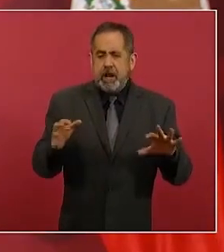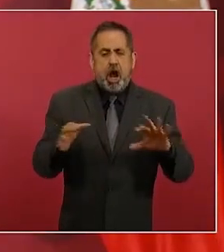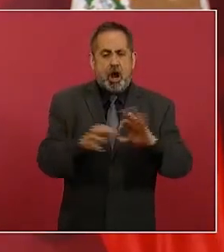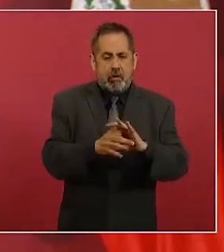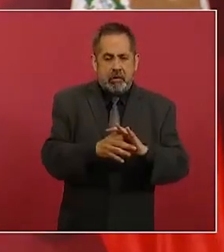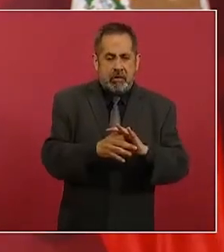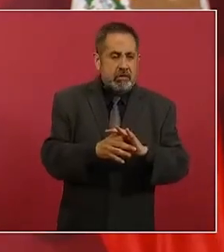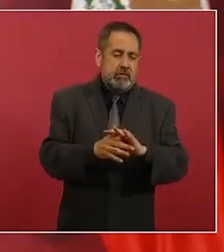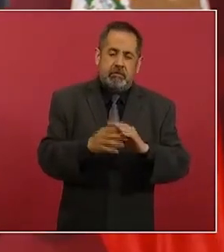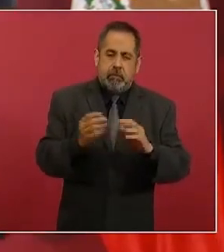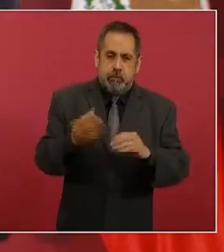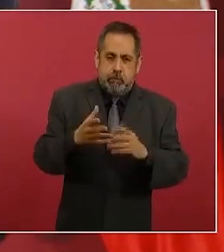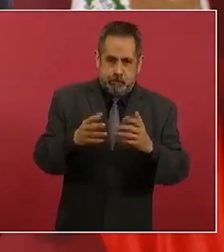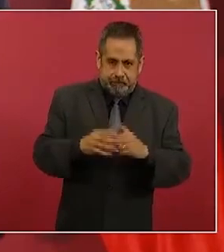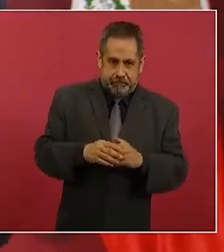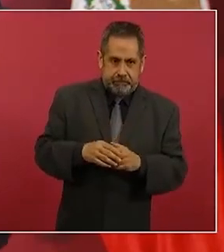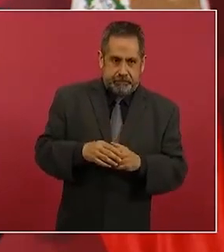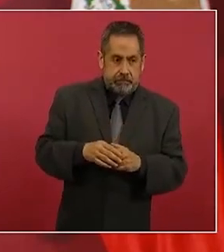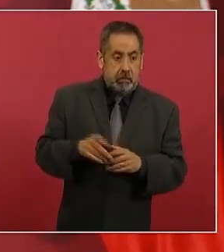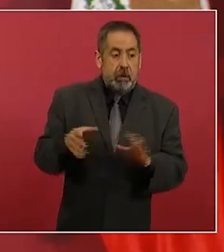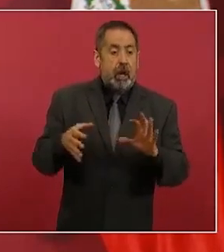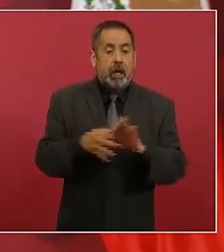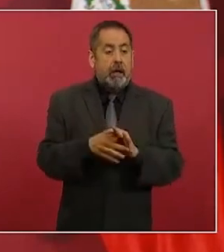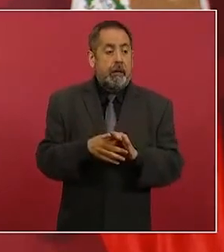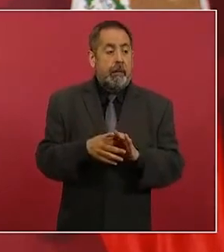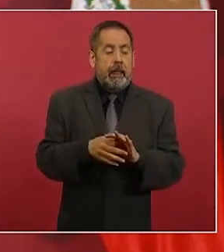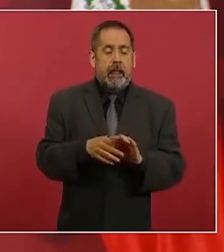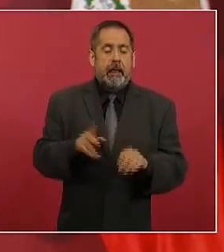Pero aún así se ocultaba,